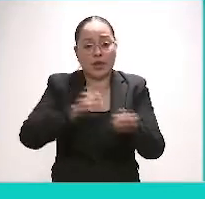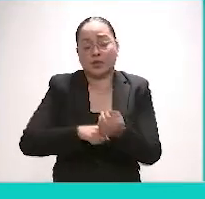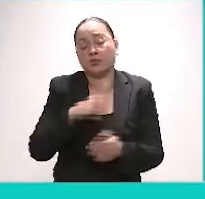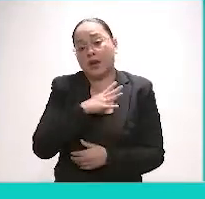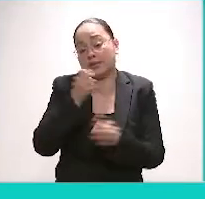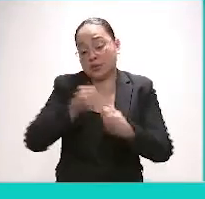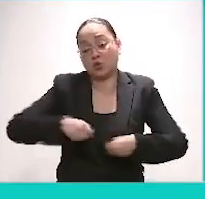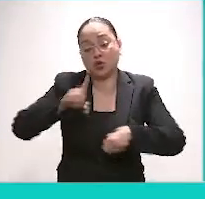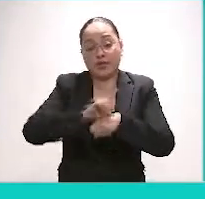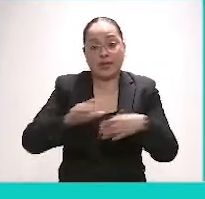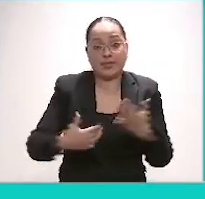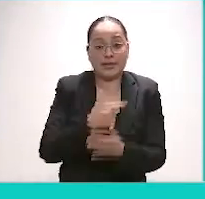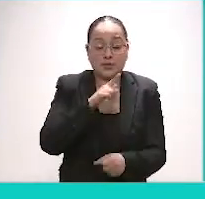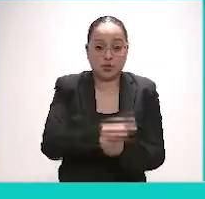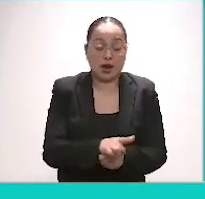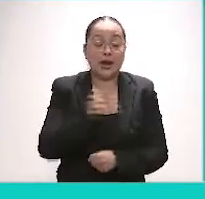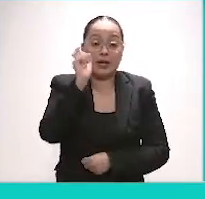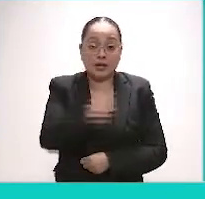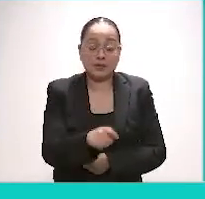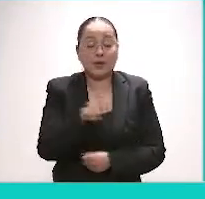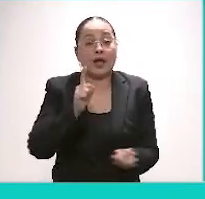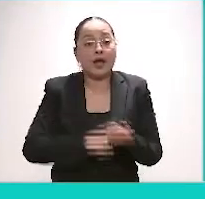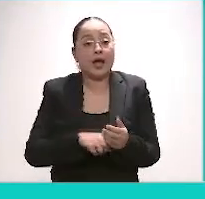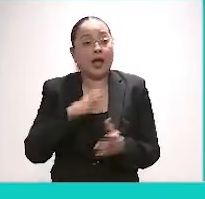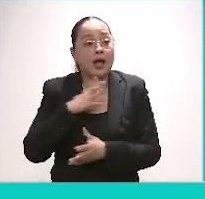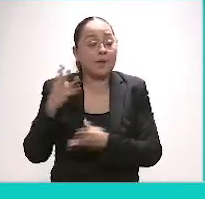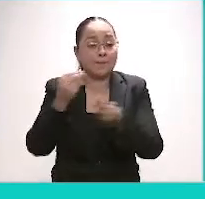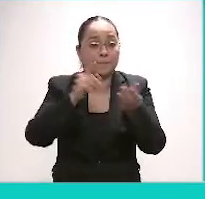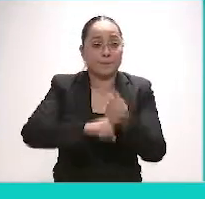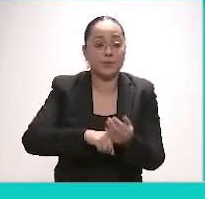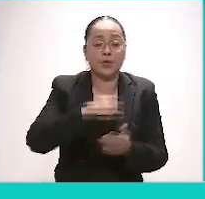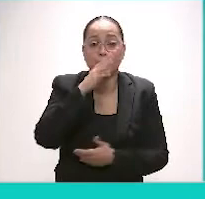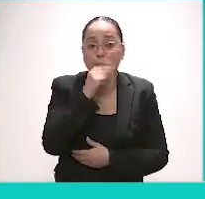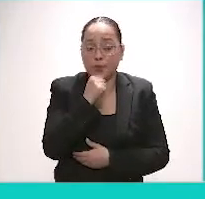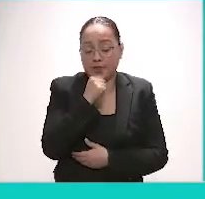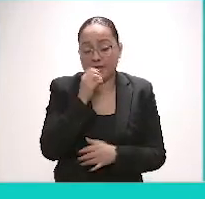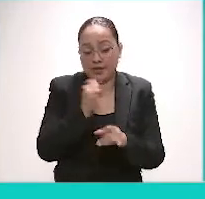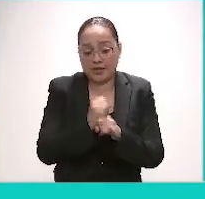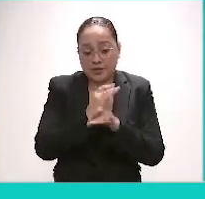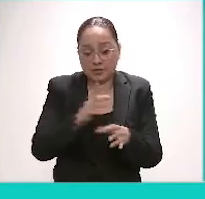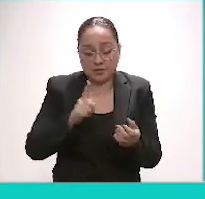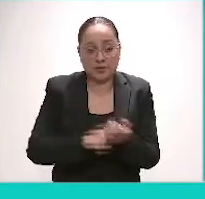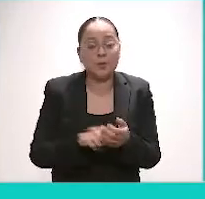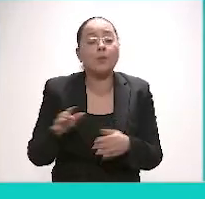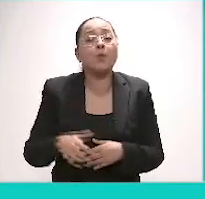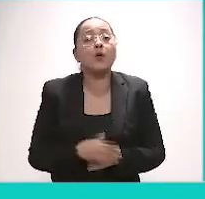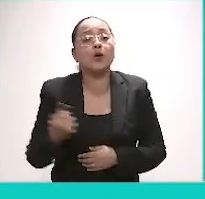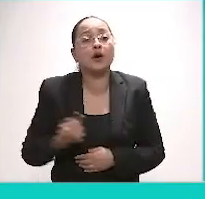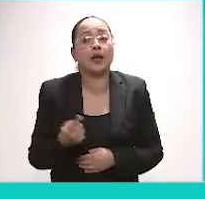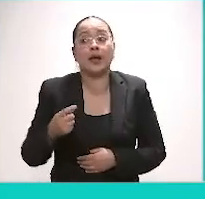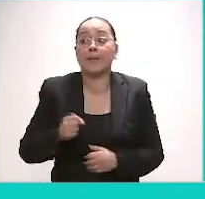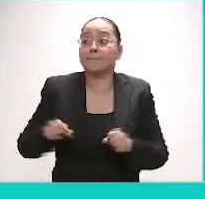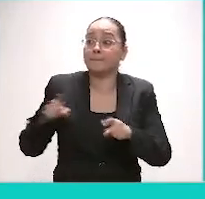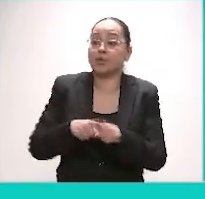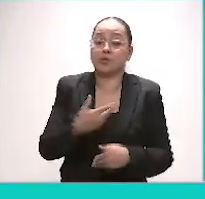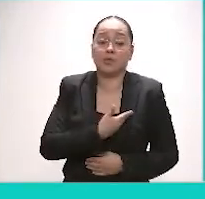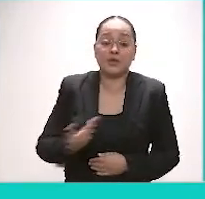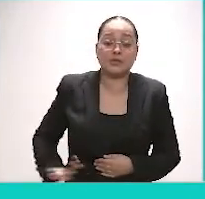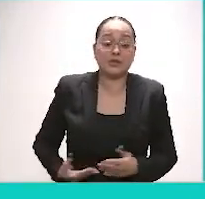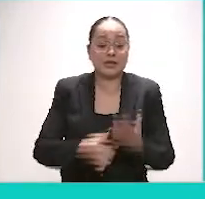esto indudablemente permite que esta gran cantidad no entregue la información bajo el pretexto de que por mandato del ejecutivo